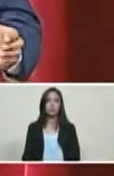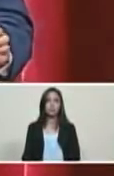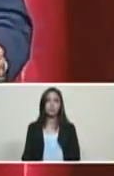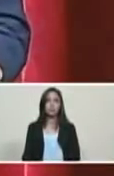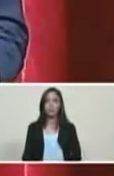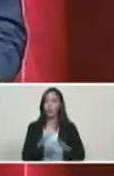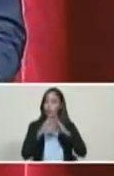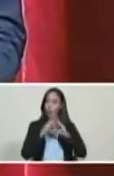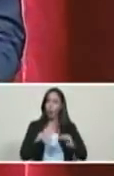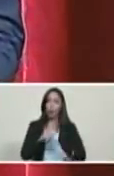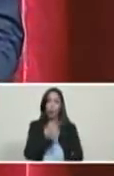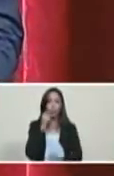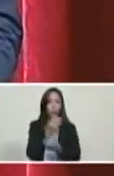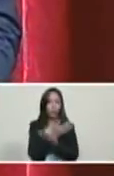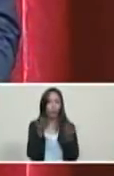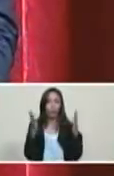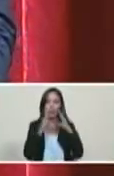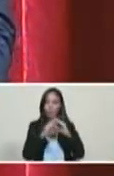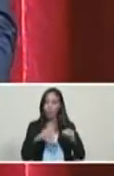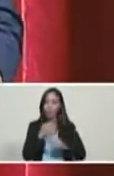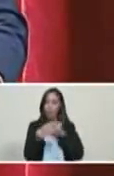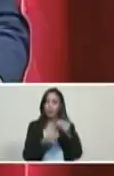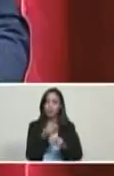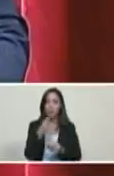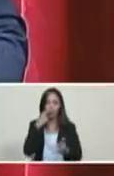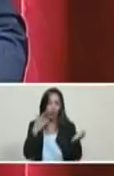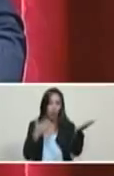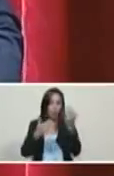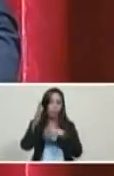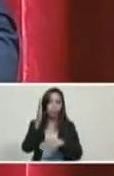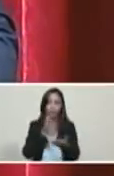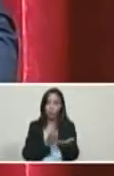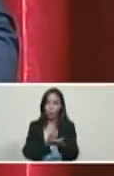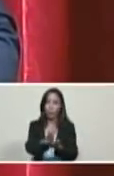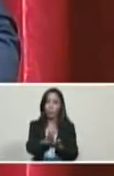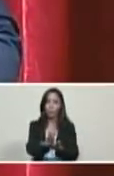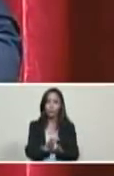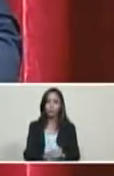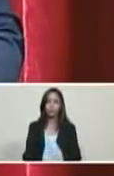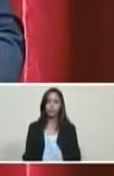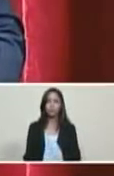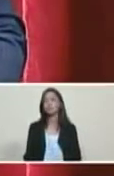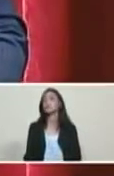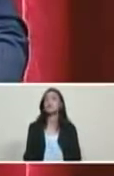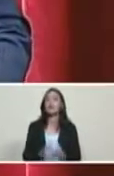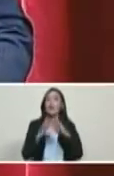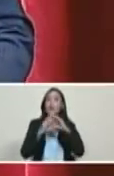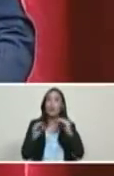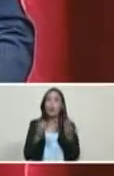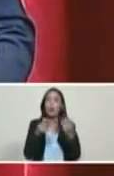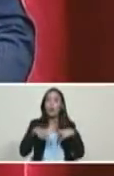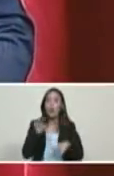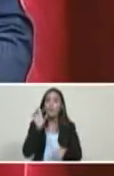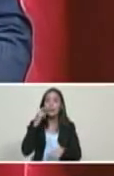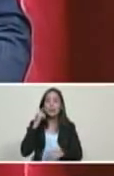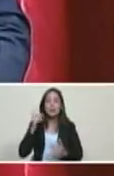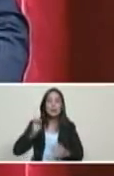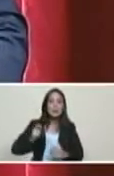Todo, todo. Y avanzar. Tenemos que producir todo lo que nuestro país